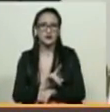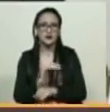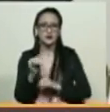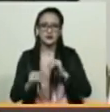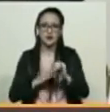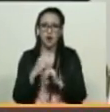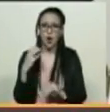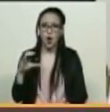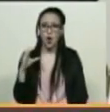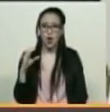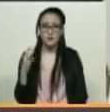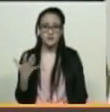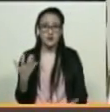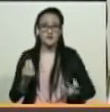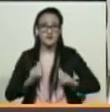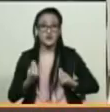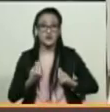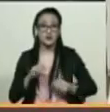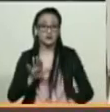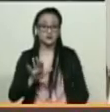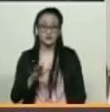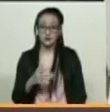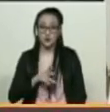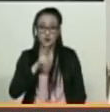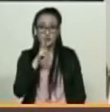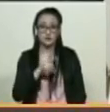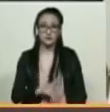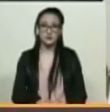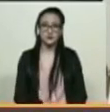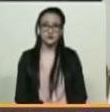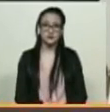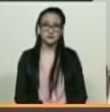en Colombia es un riesgo para la vida ser candidato.